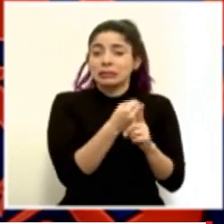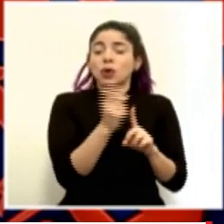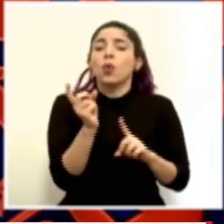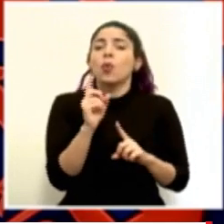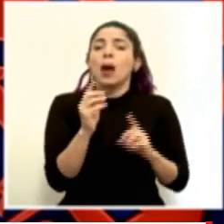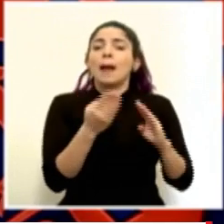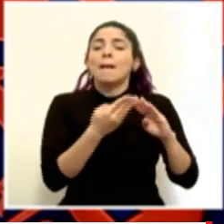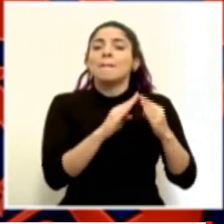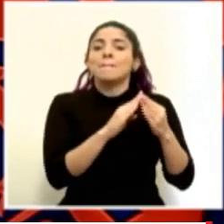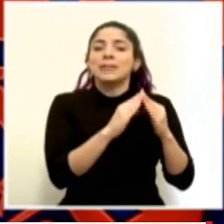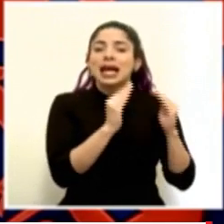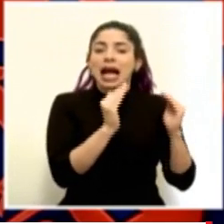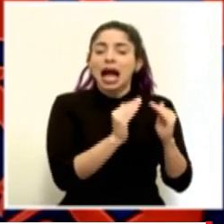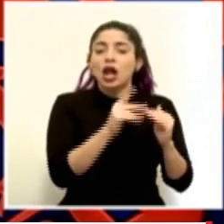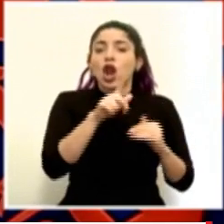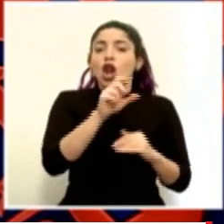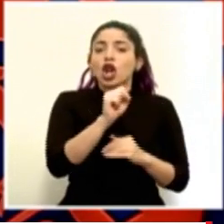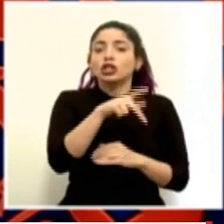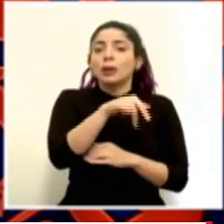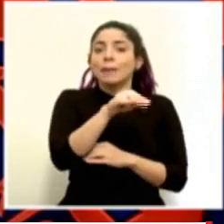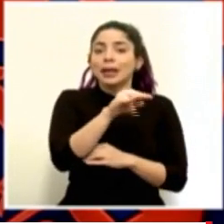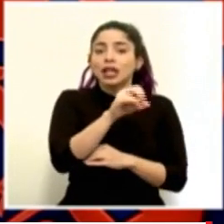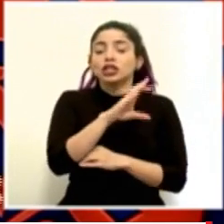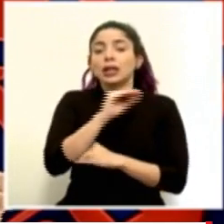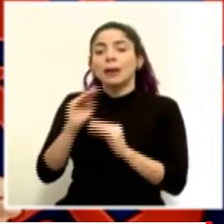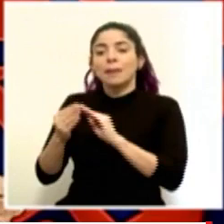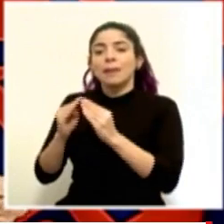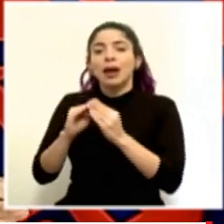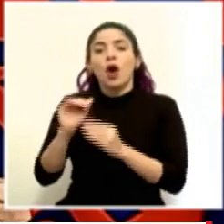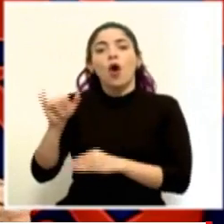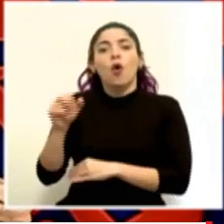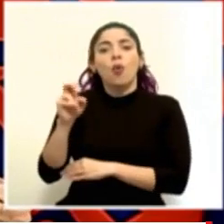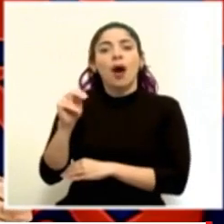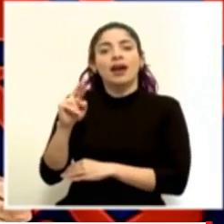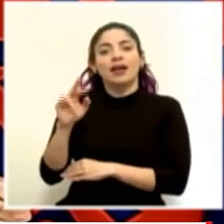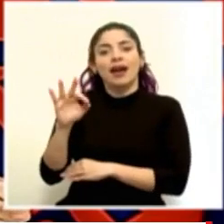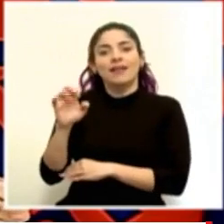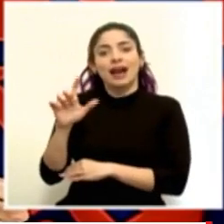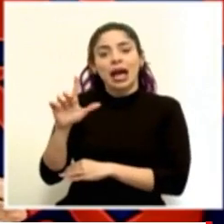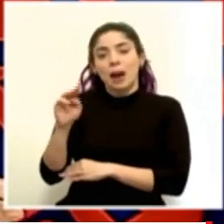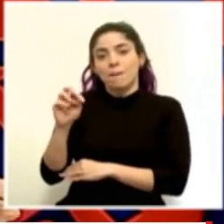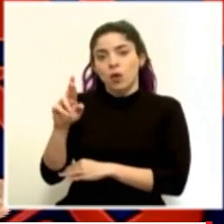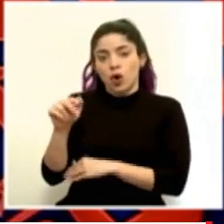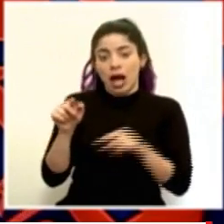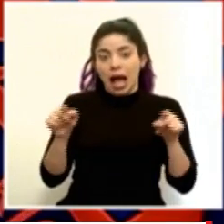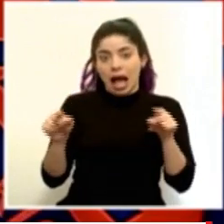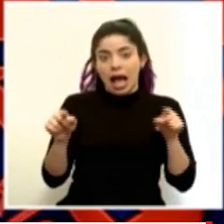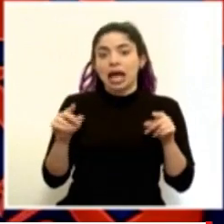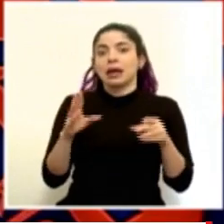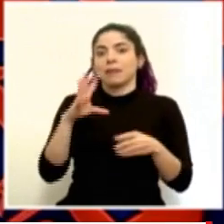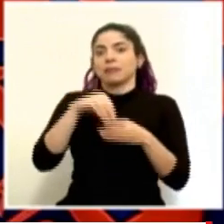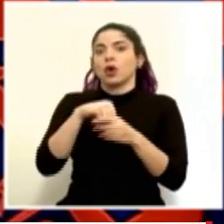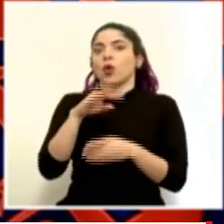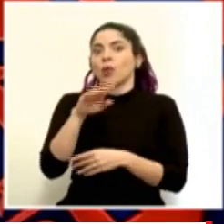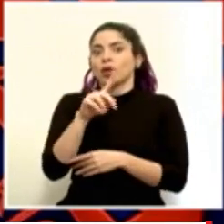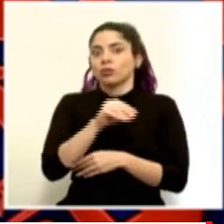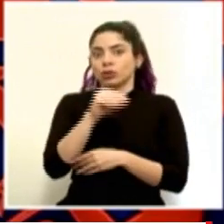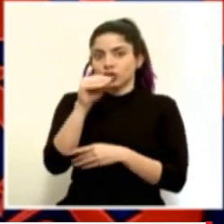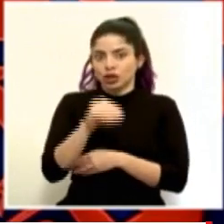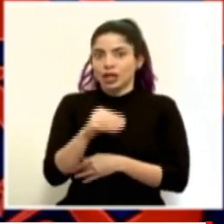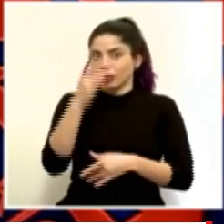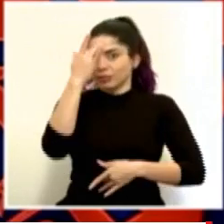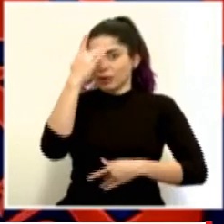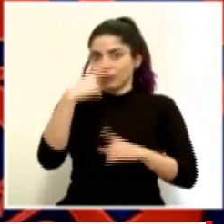el precario Los Pinos y Juan Rafael Mora. Entre esos dos están el 41% de los